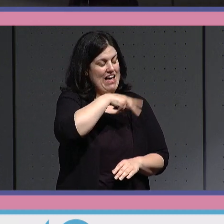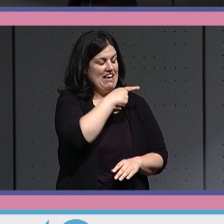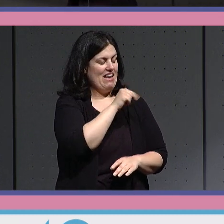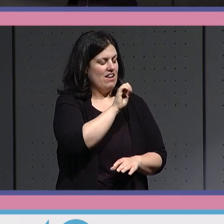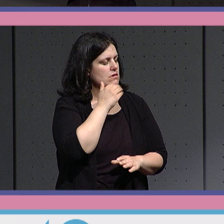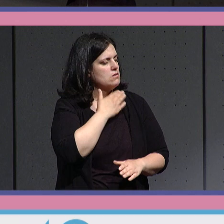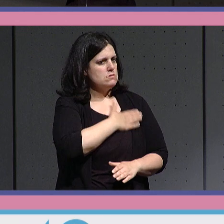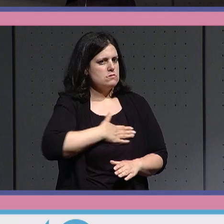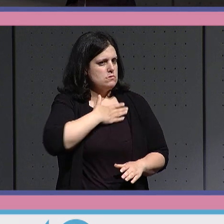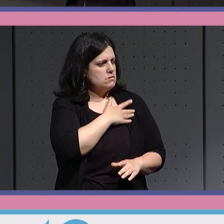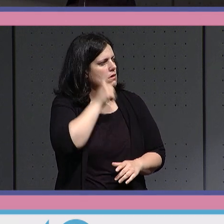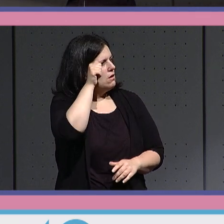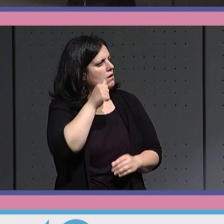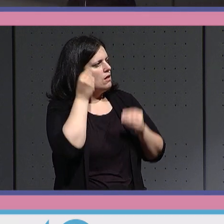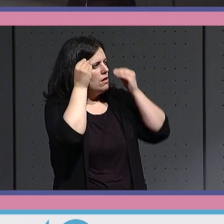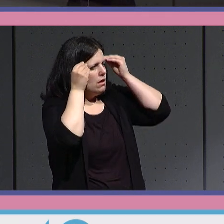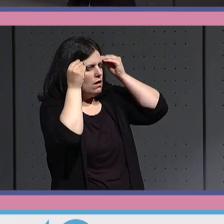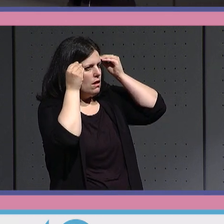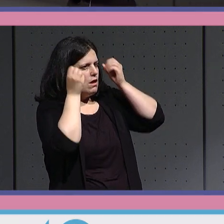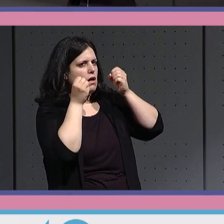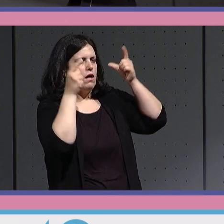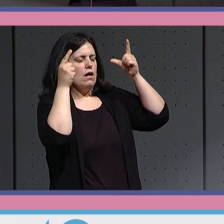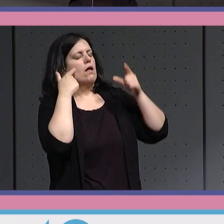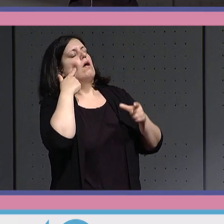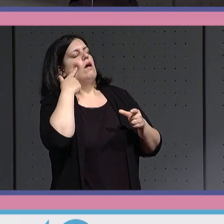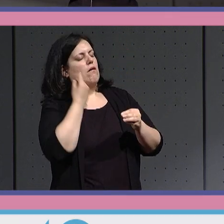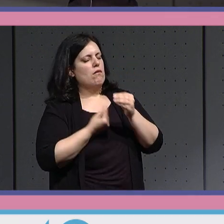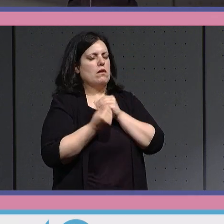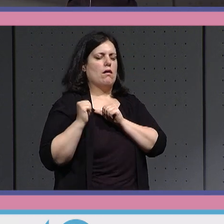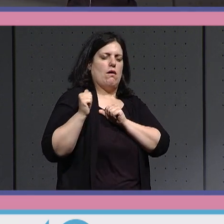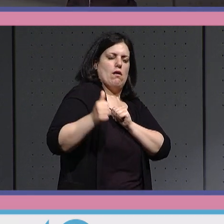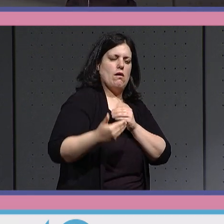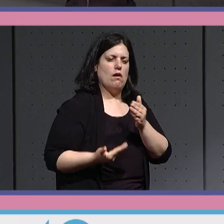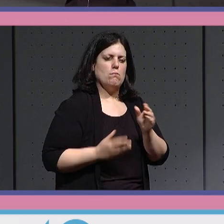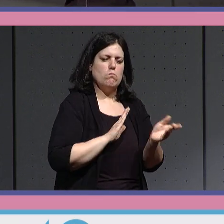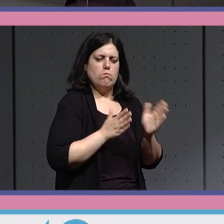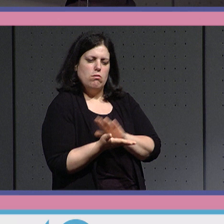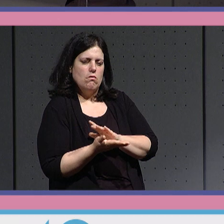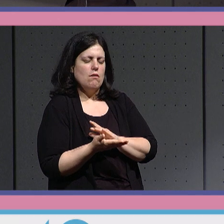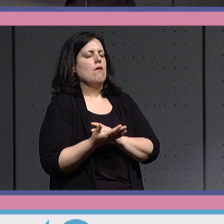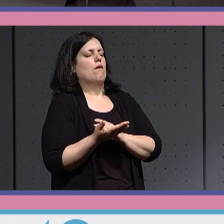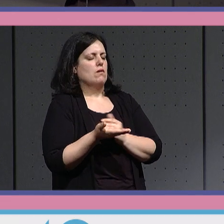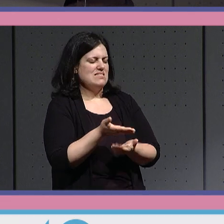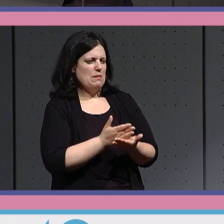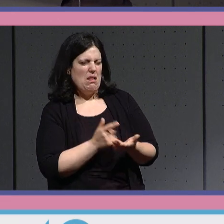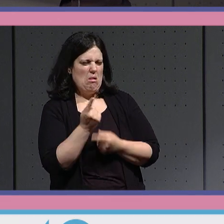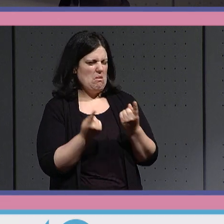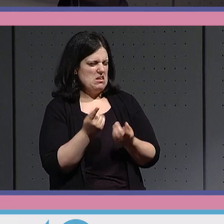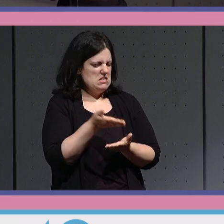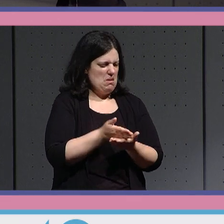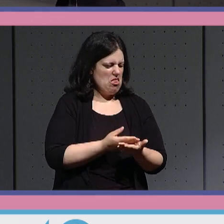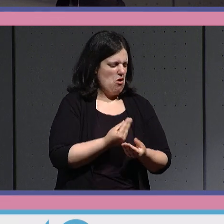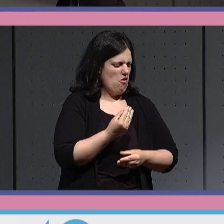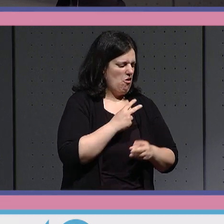en cosas con él, ¿no? Y entender y unir puentes y ser capaces de darnos cuenta de que esas separaciones absurdas entre la biología